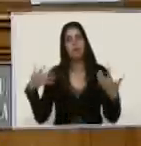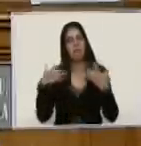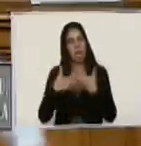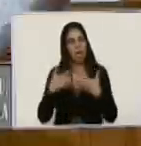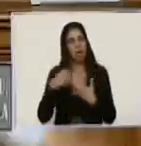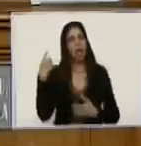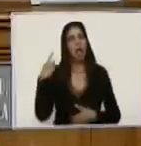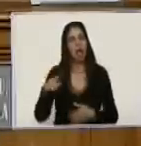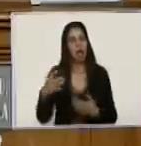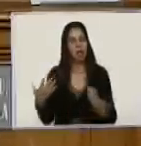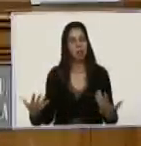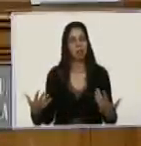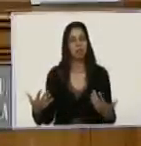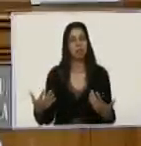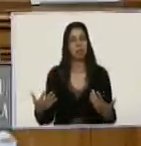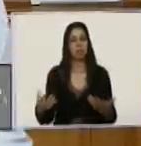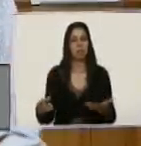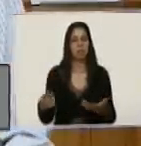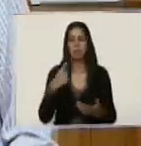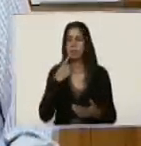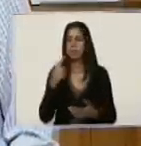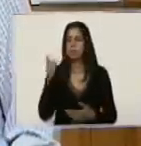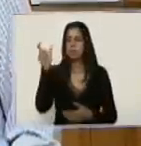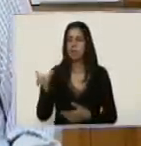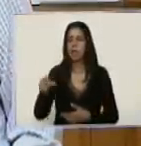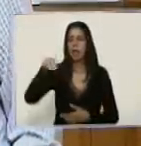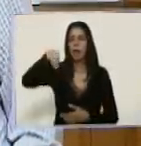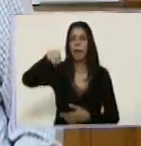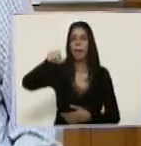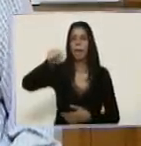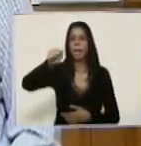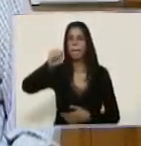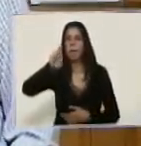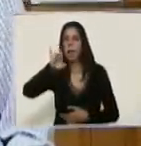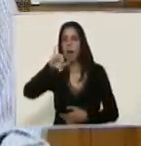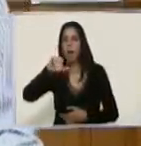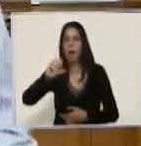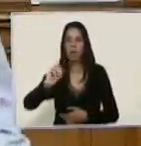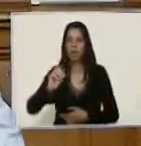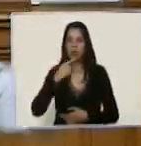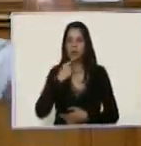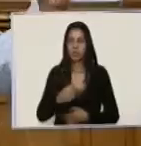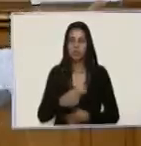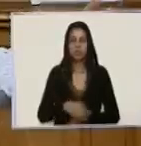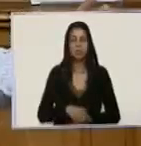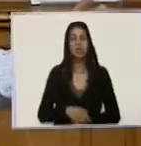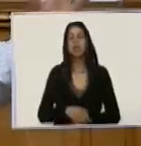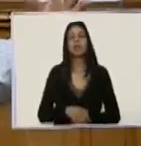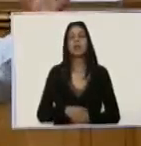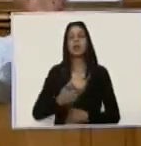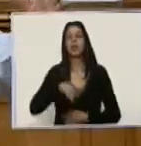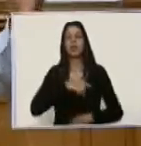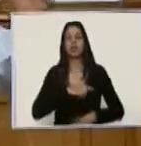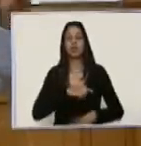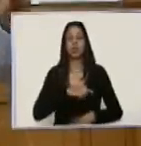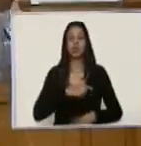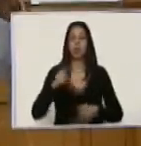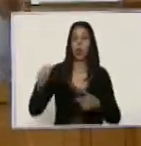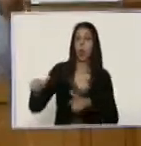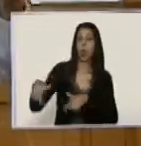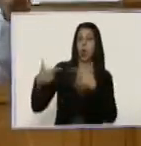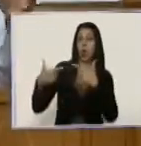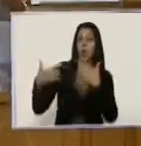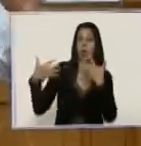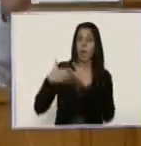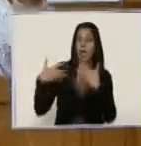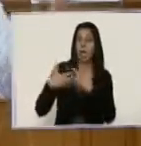acaba de ratificar una vez Mario Silva y Lojilla. Lo que no estamos es en una confrontación